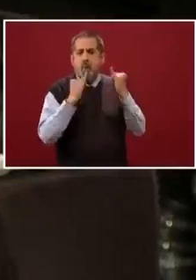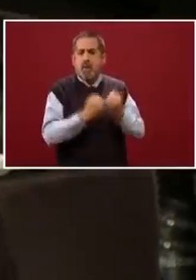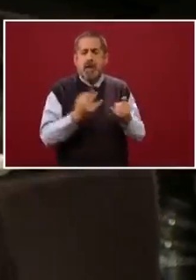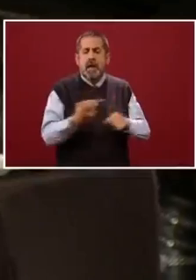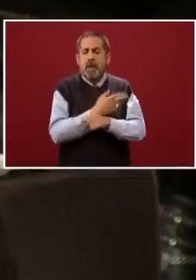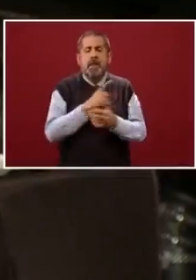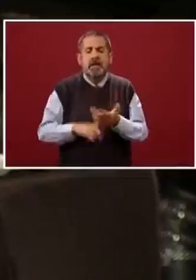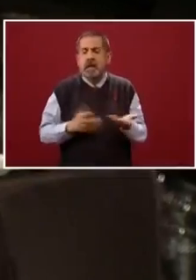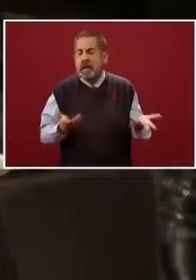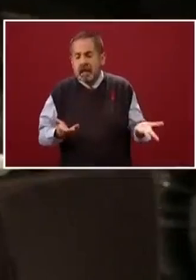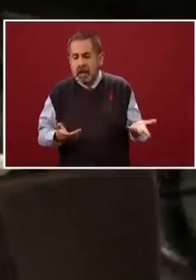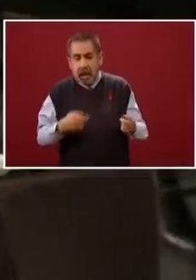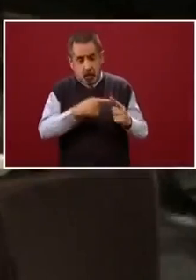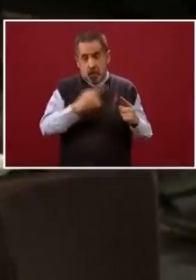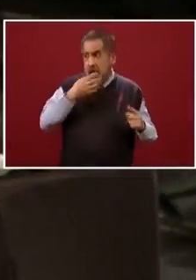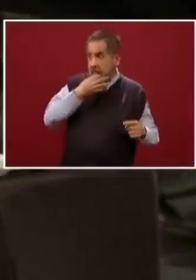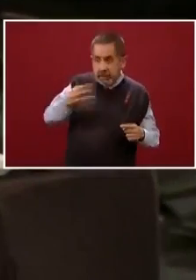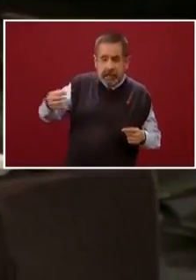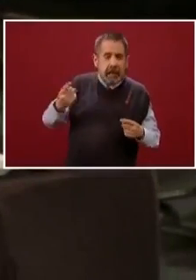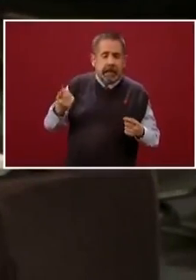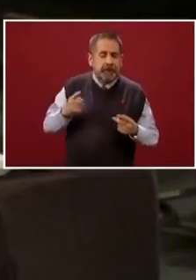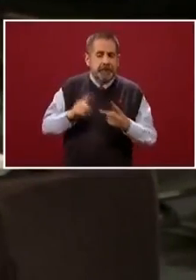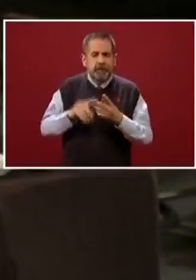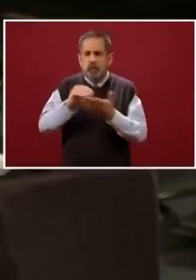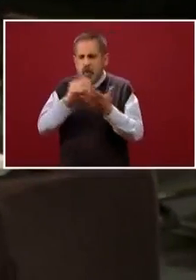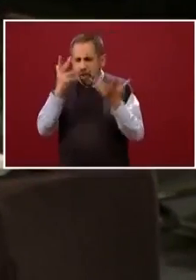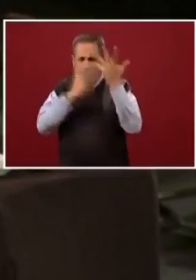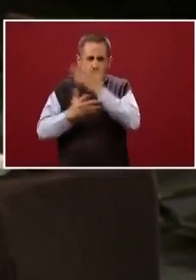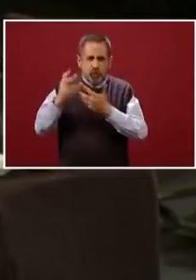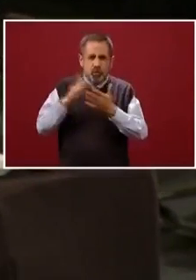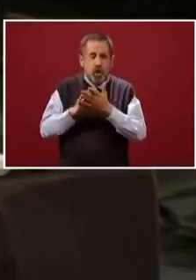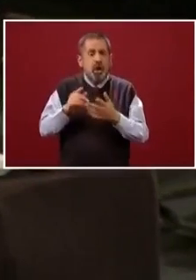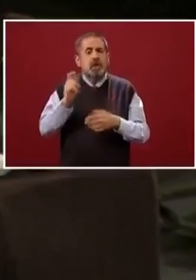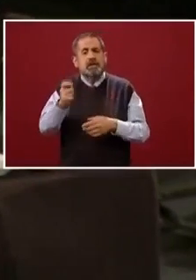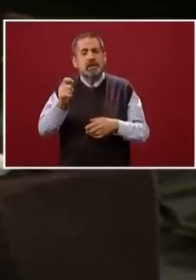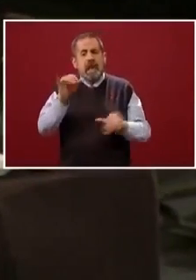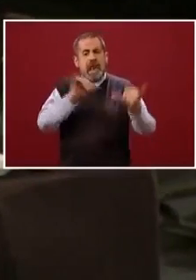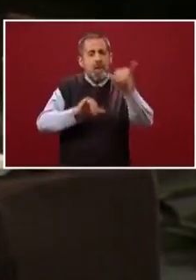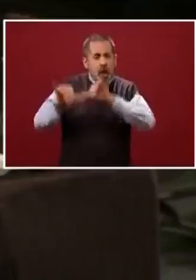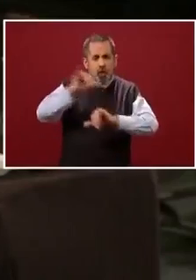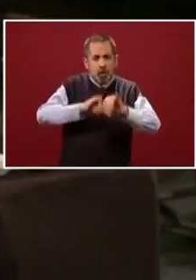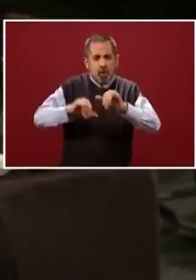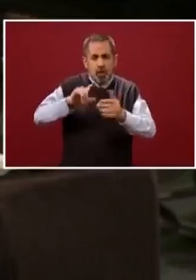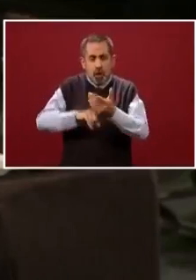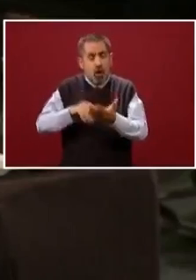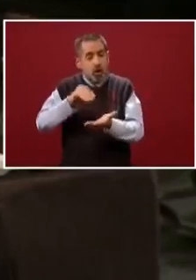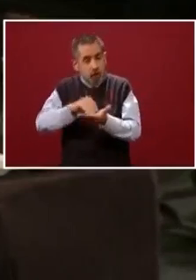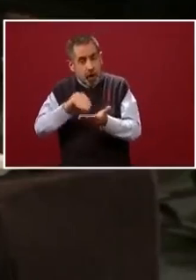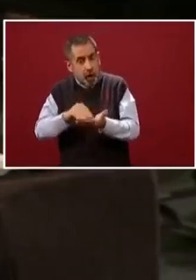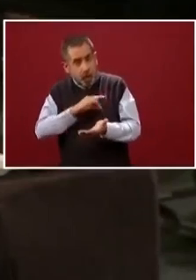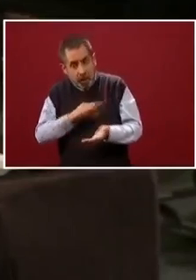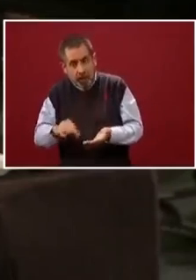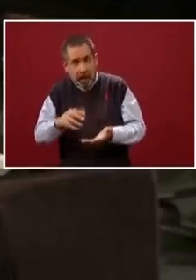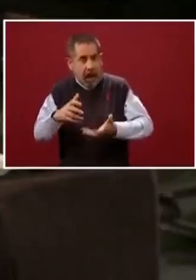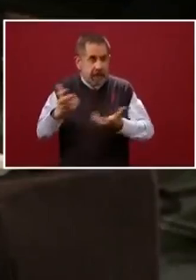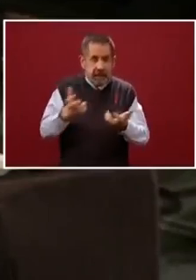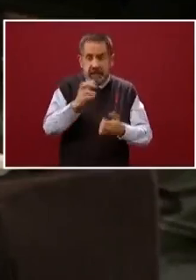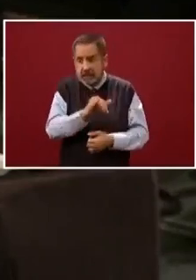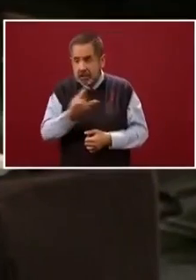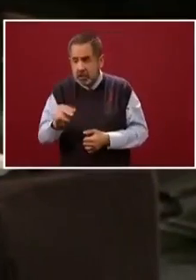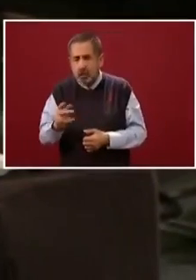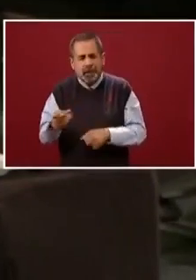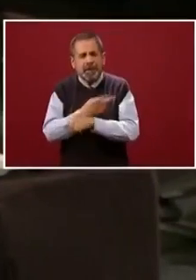es que se queda abierta. Existe una enorme confusión todavía con respecto a los laboratorios. Siguen preguntando si pueden o no hacerlo,